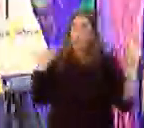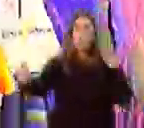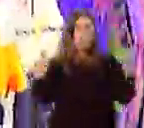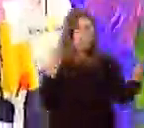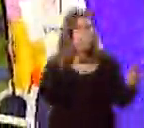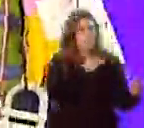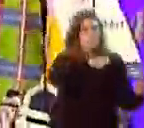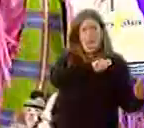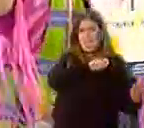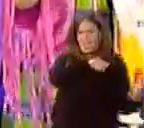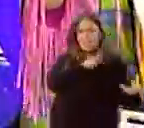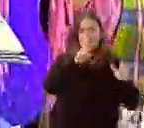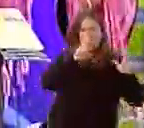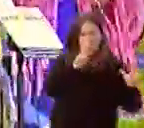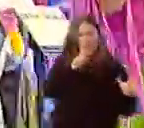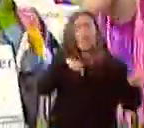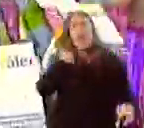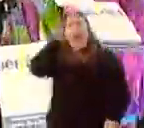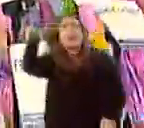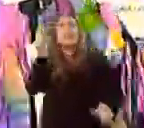y lo bueno